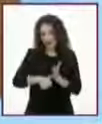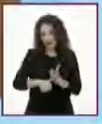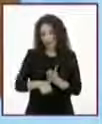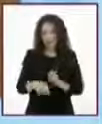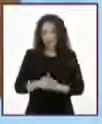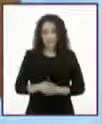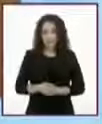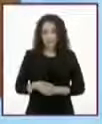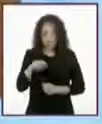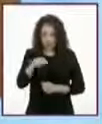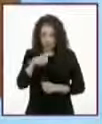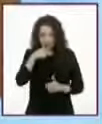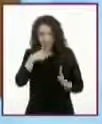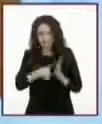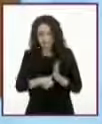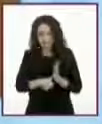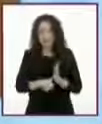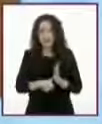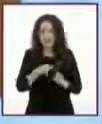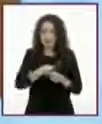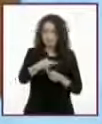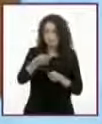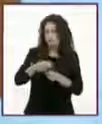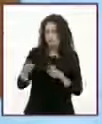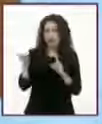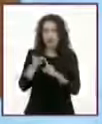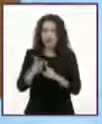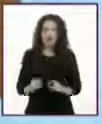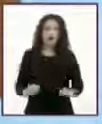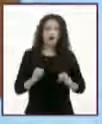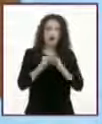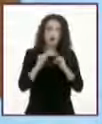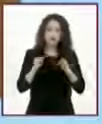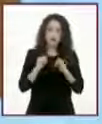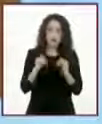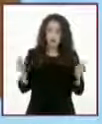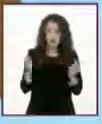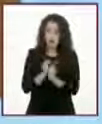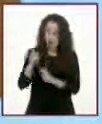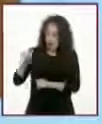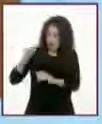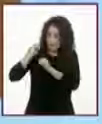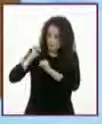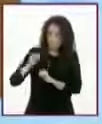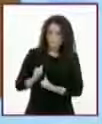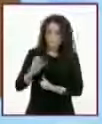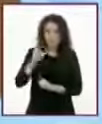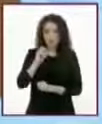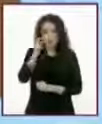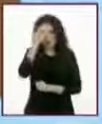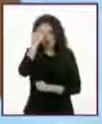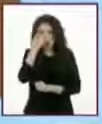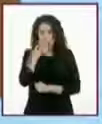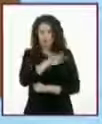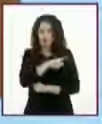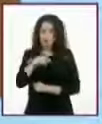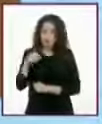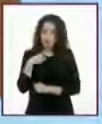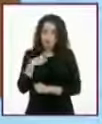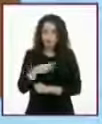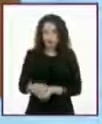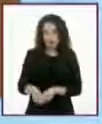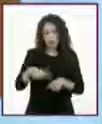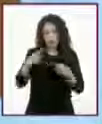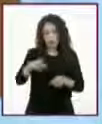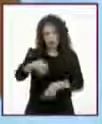regularmente están dirigidas a instituciones, personas que ostentan un cargo o que no conocemos, por lo que se deben redactar siempre con respeto y